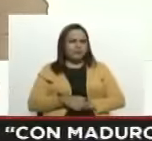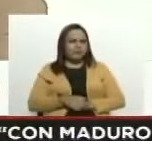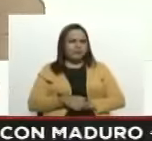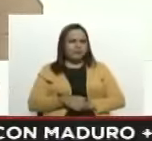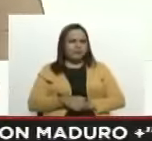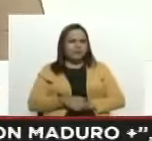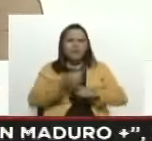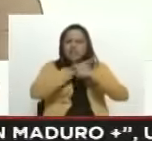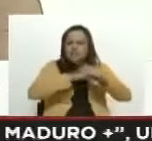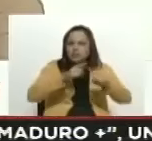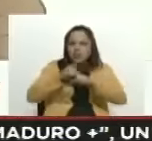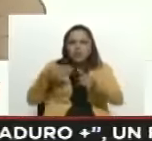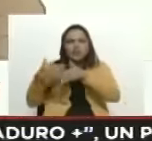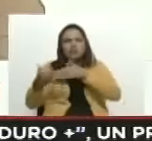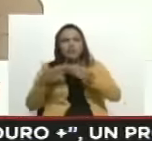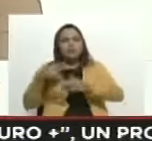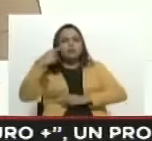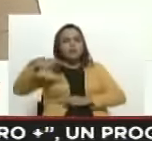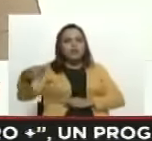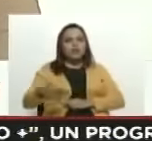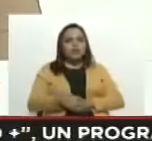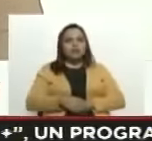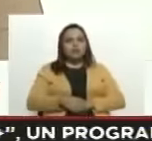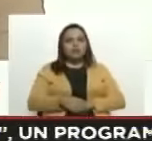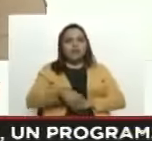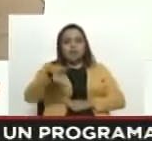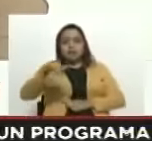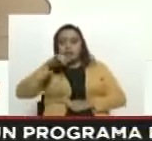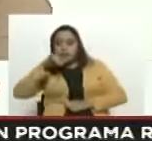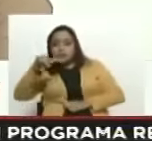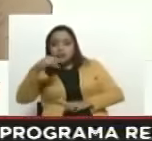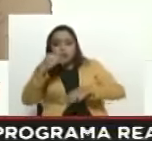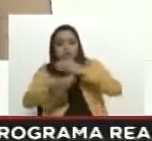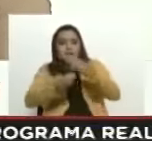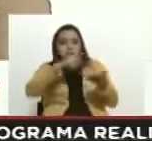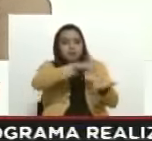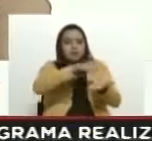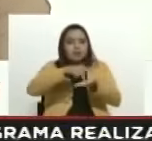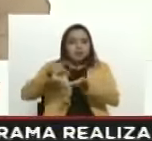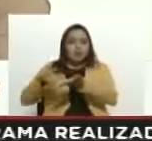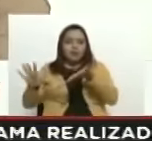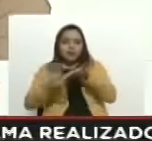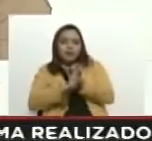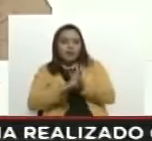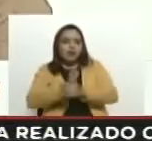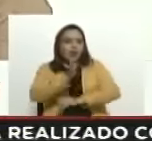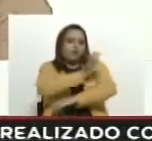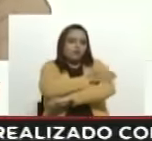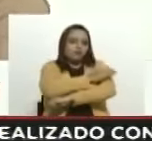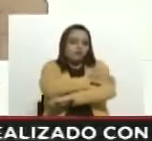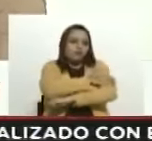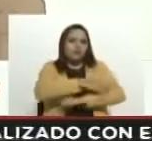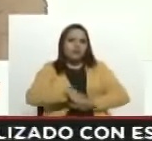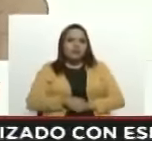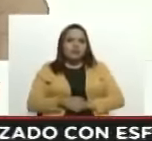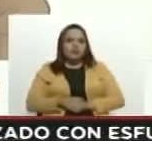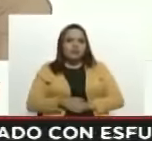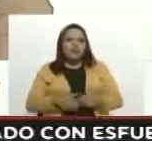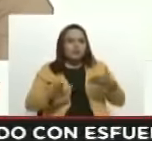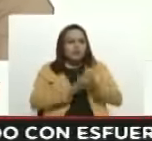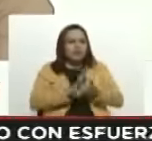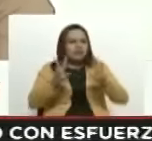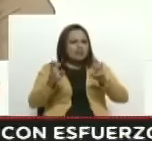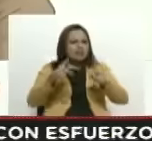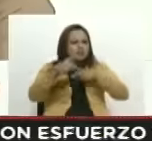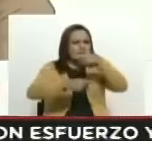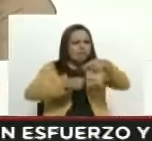diferencias políticas? Después de las denuncias hechas por los varios candidatos de las irregularidades y la trama ilegal en el proceso de las primarias,